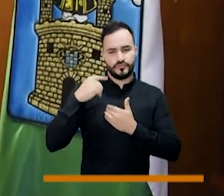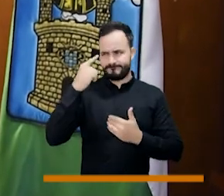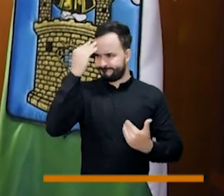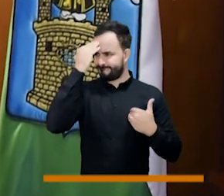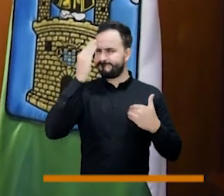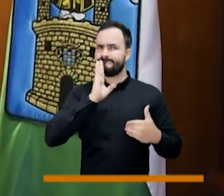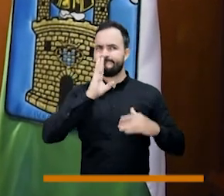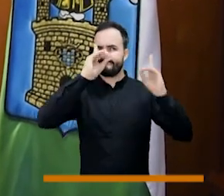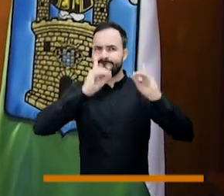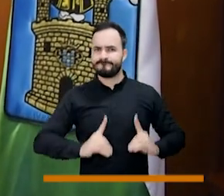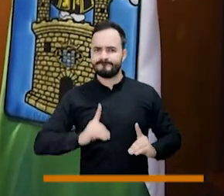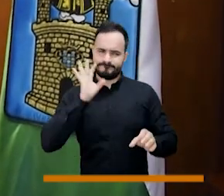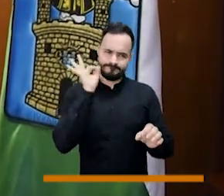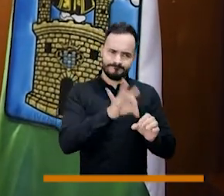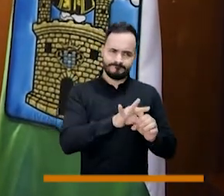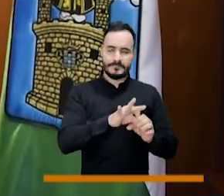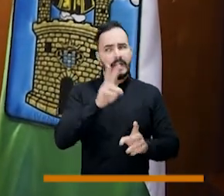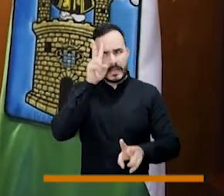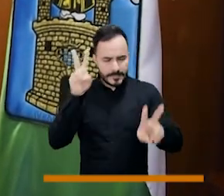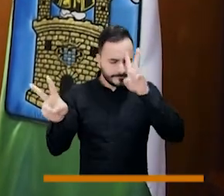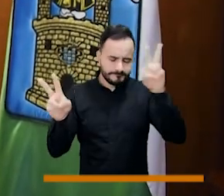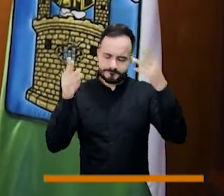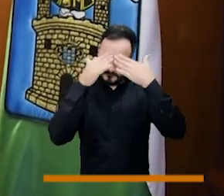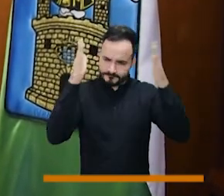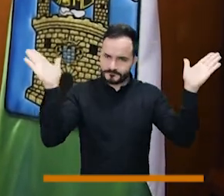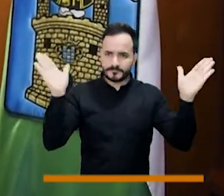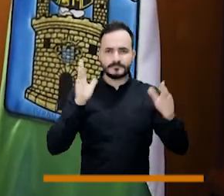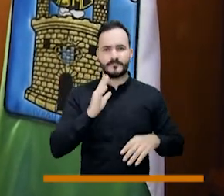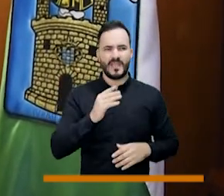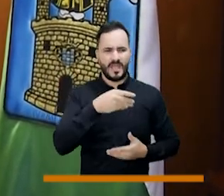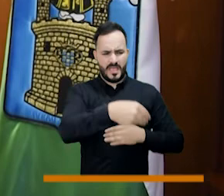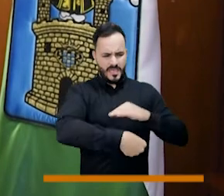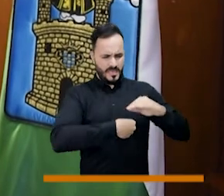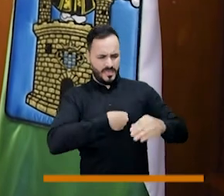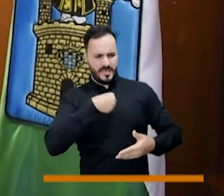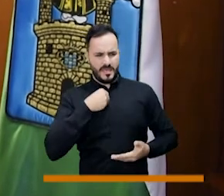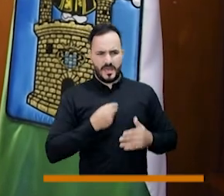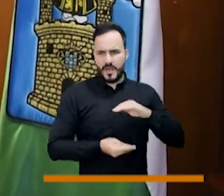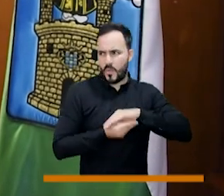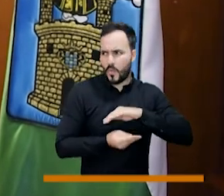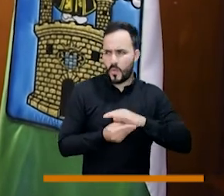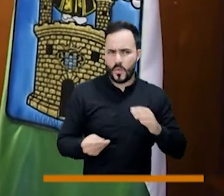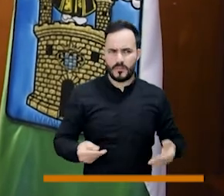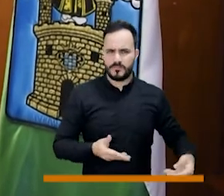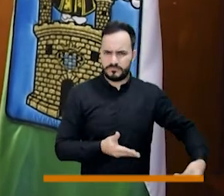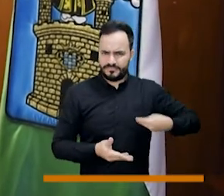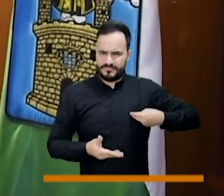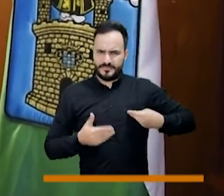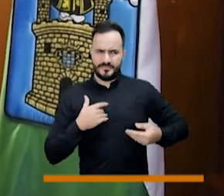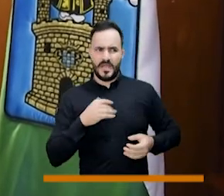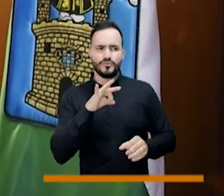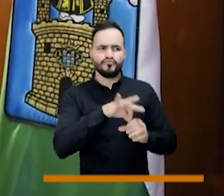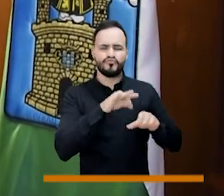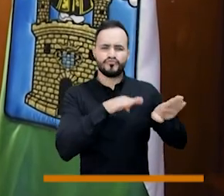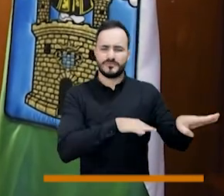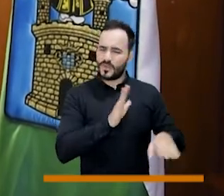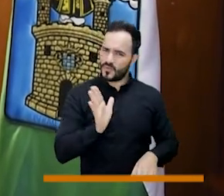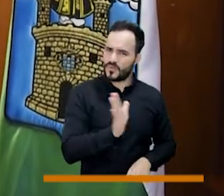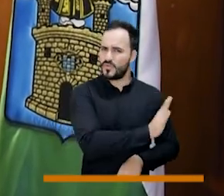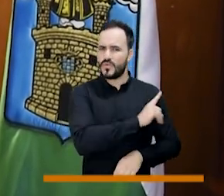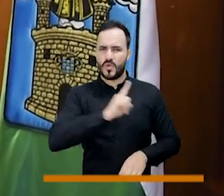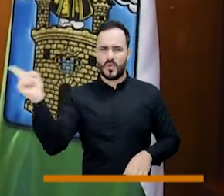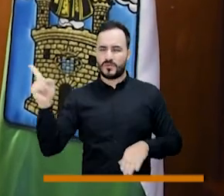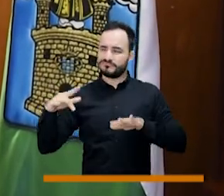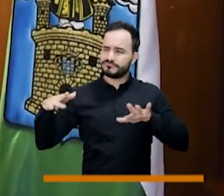con respeto por la democracia. No permitir que compren tu voto. Masivamente